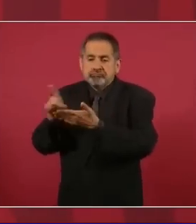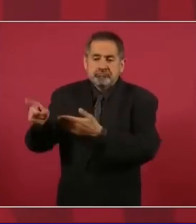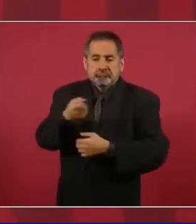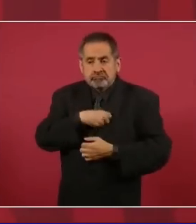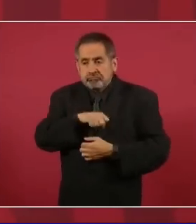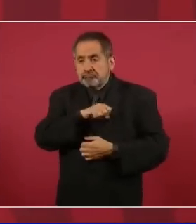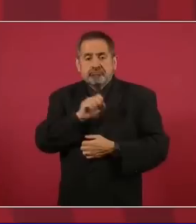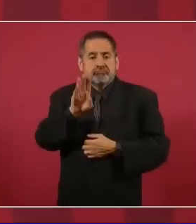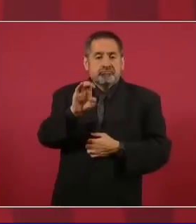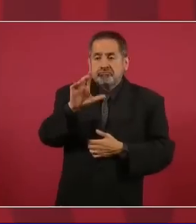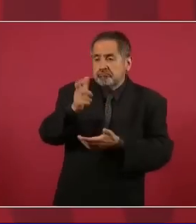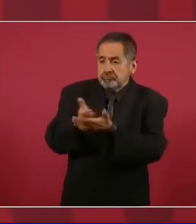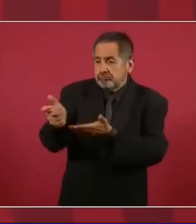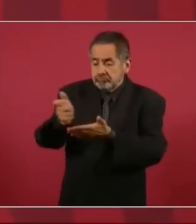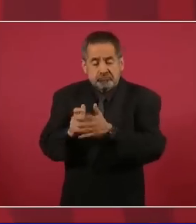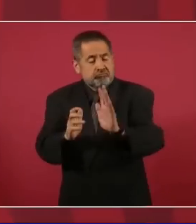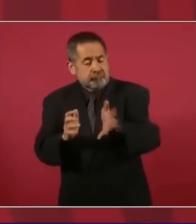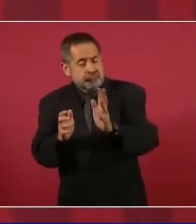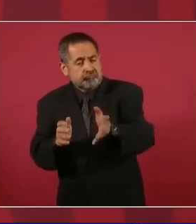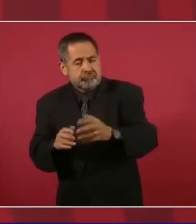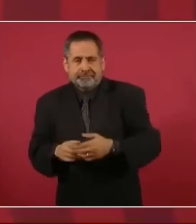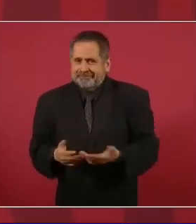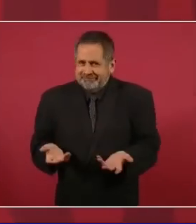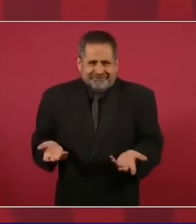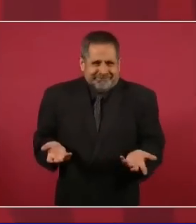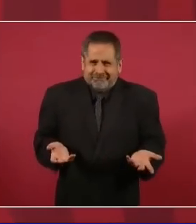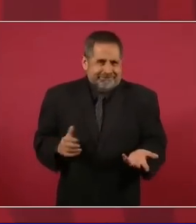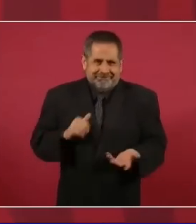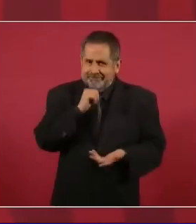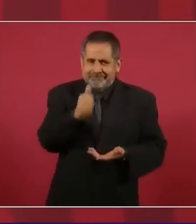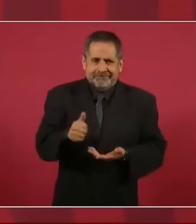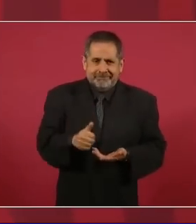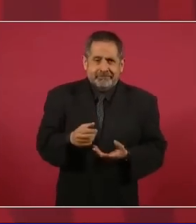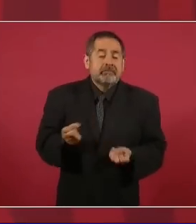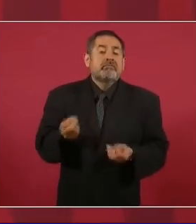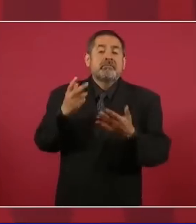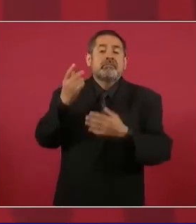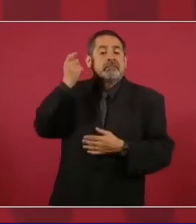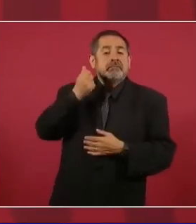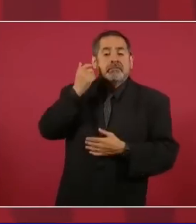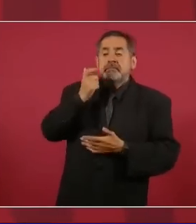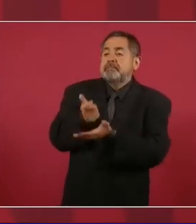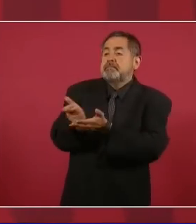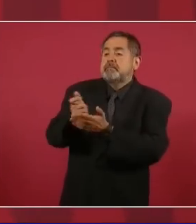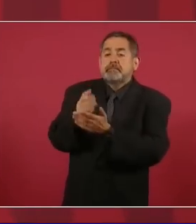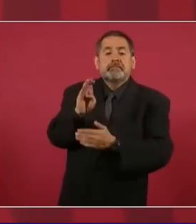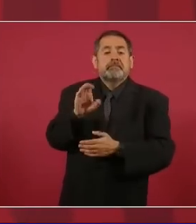becas se entregaban a estudiantes.